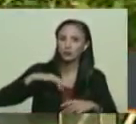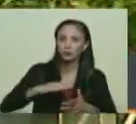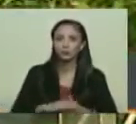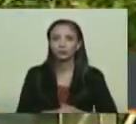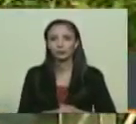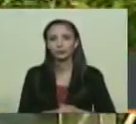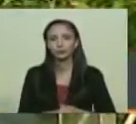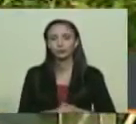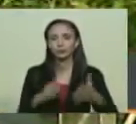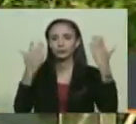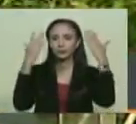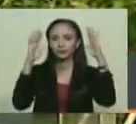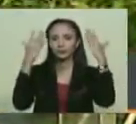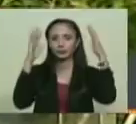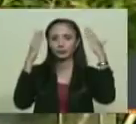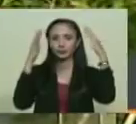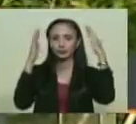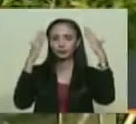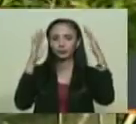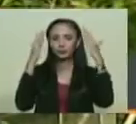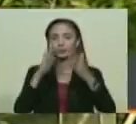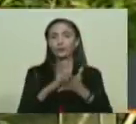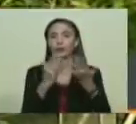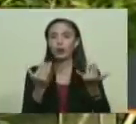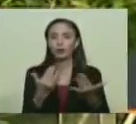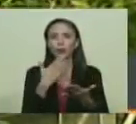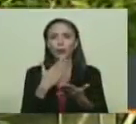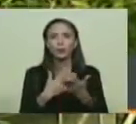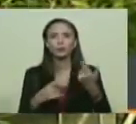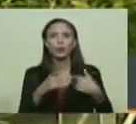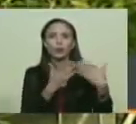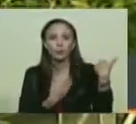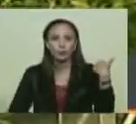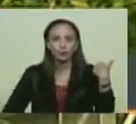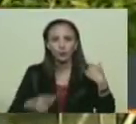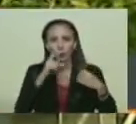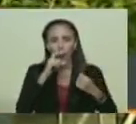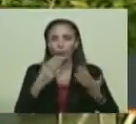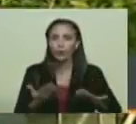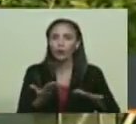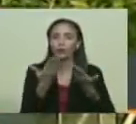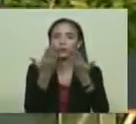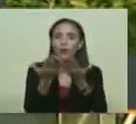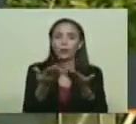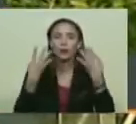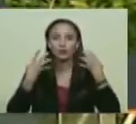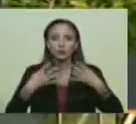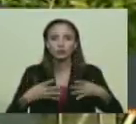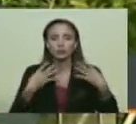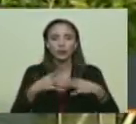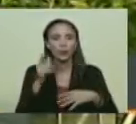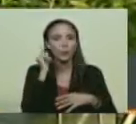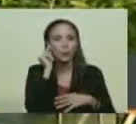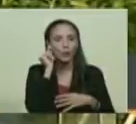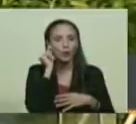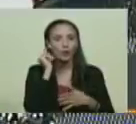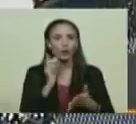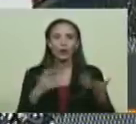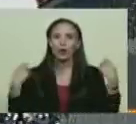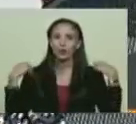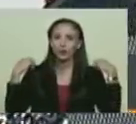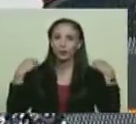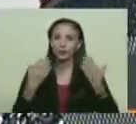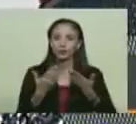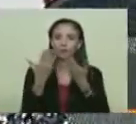palabras, con su permiso, quiero hacer entrega de esta camiseta en nombre de los 30.000 hombres y mujeres que integran